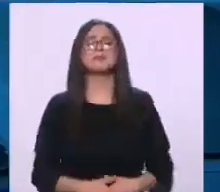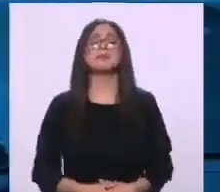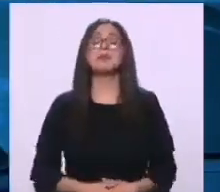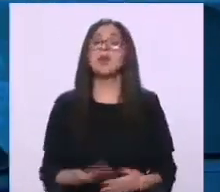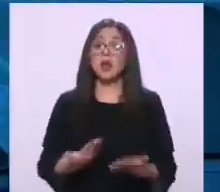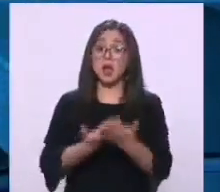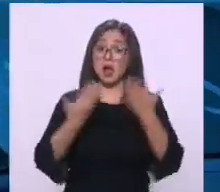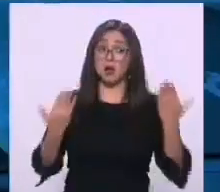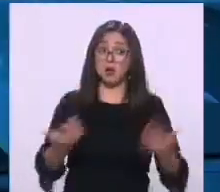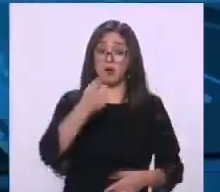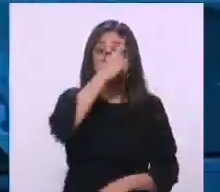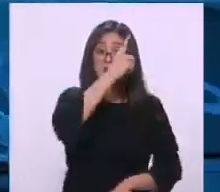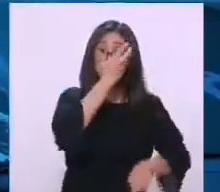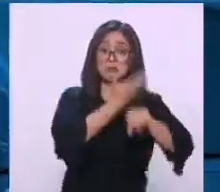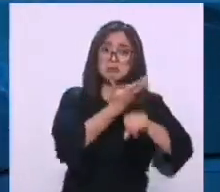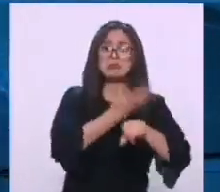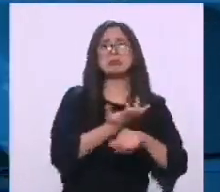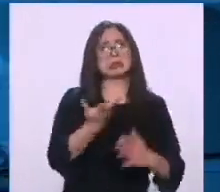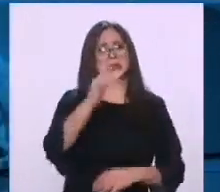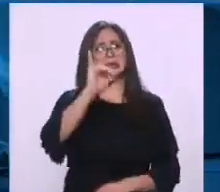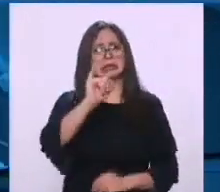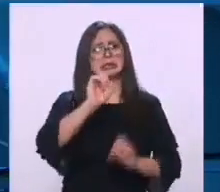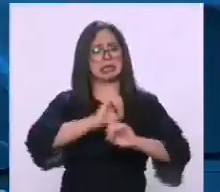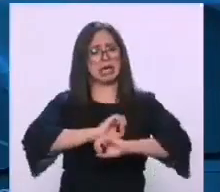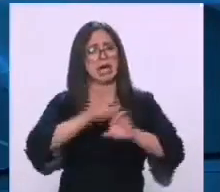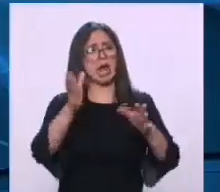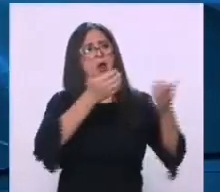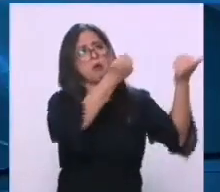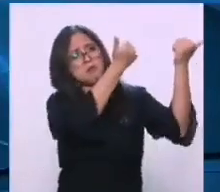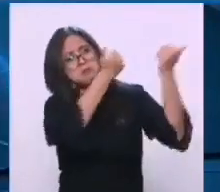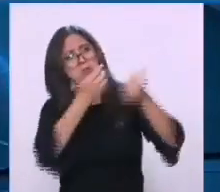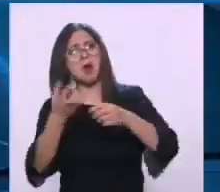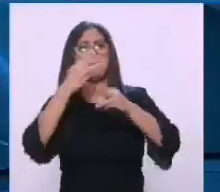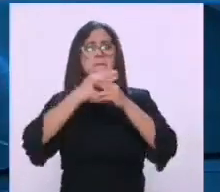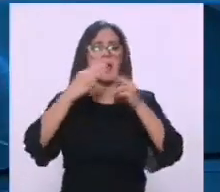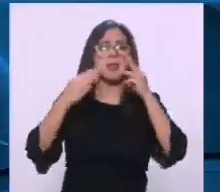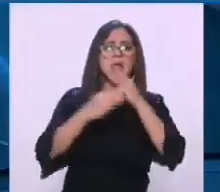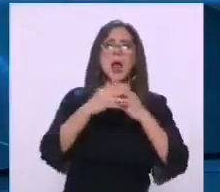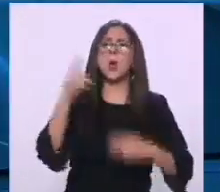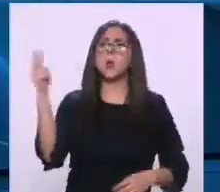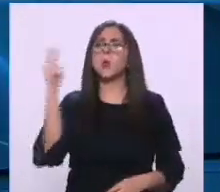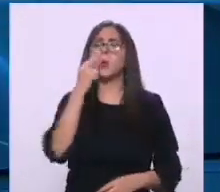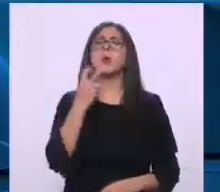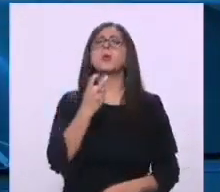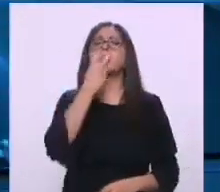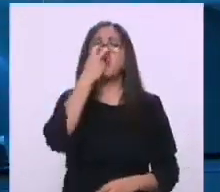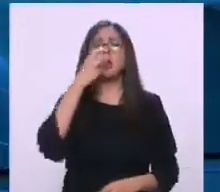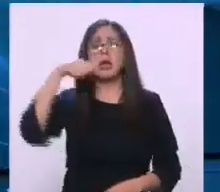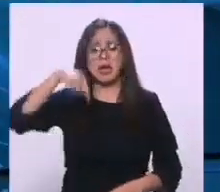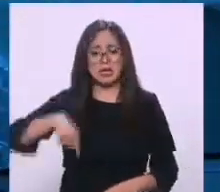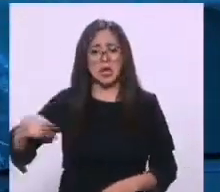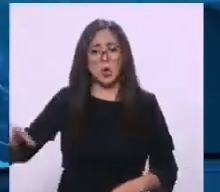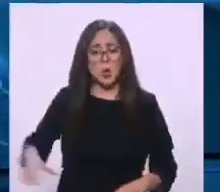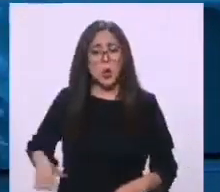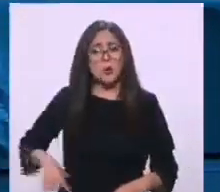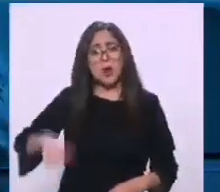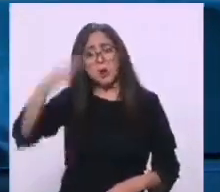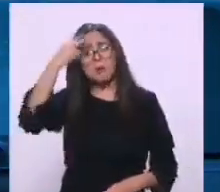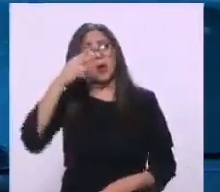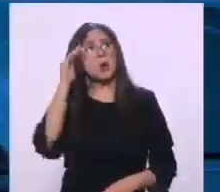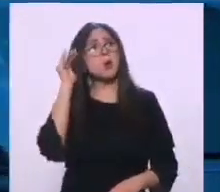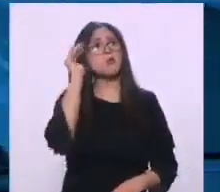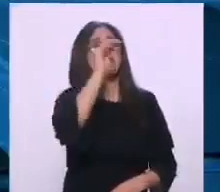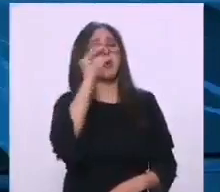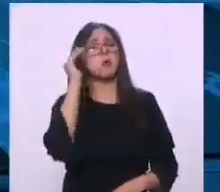sí, efectivamente nos han entregado ventiladores y todo lo que se le ha solicitado comprar por parte del gobierno López